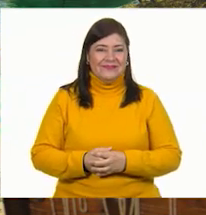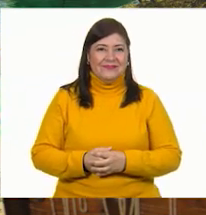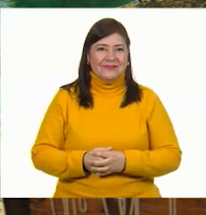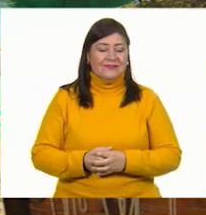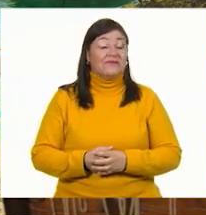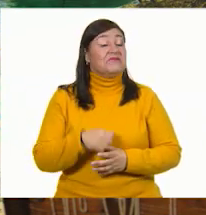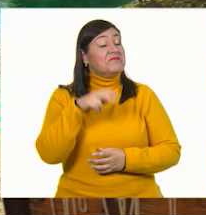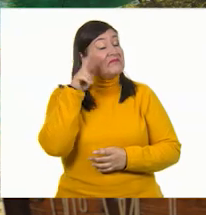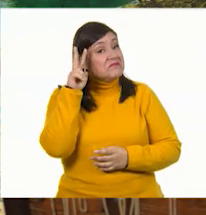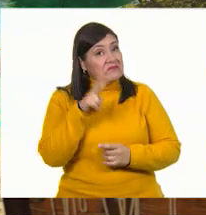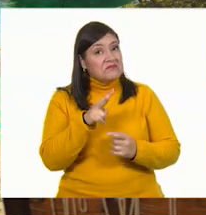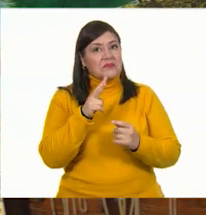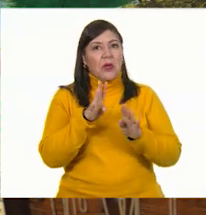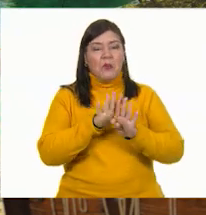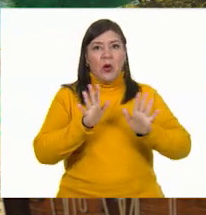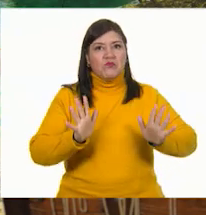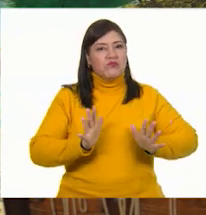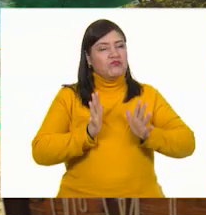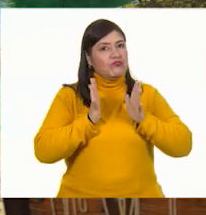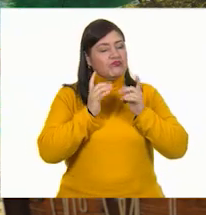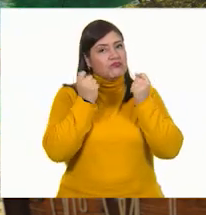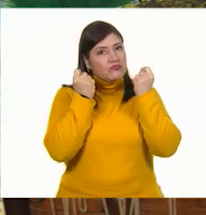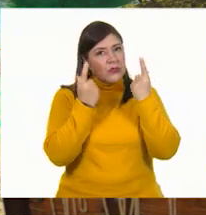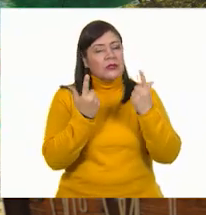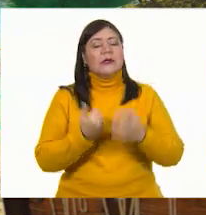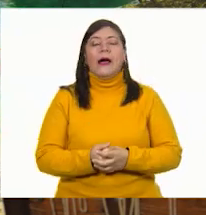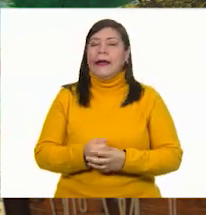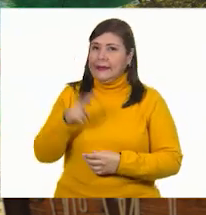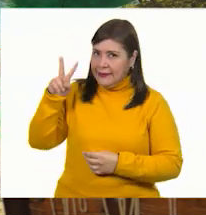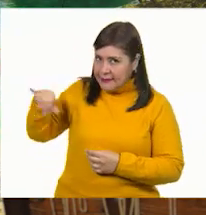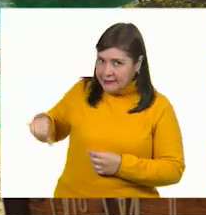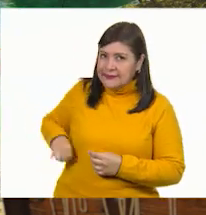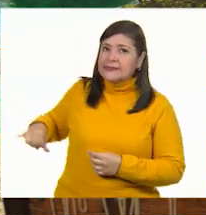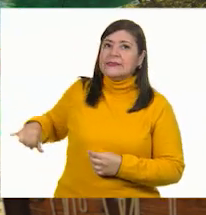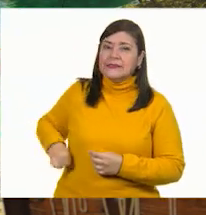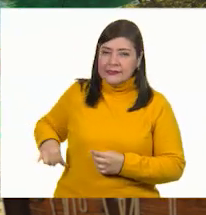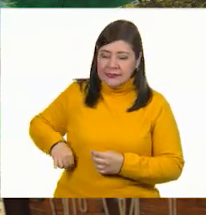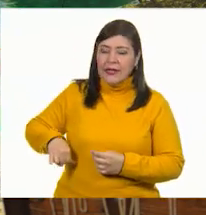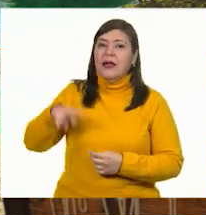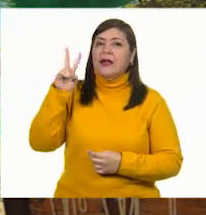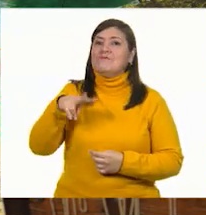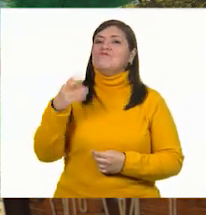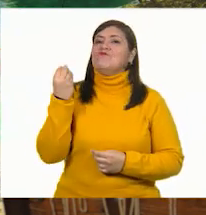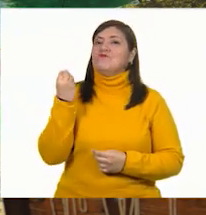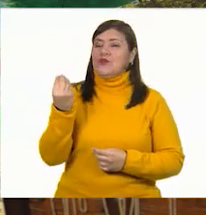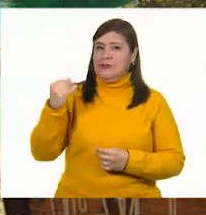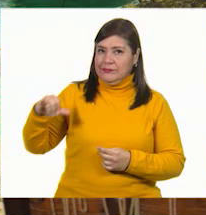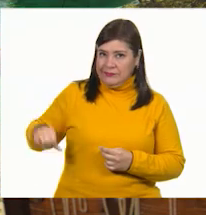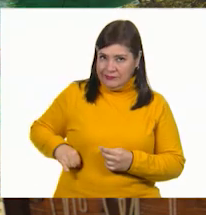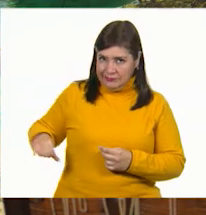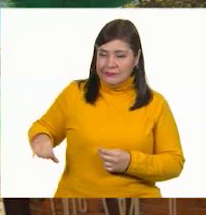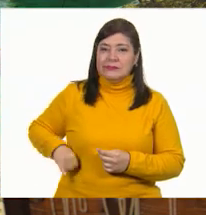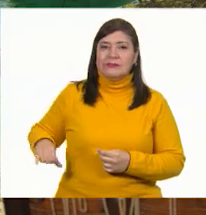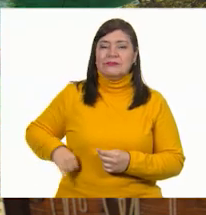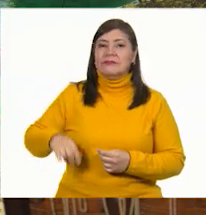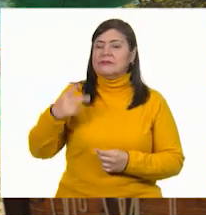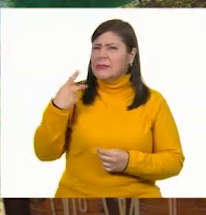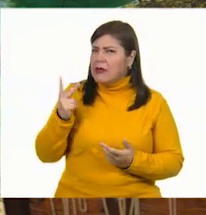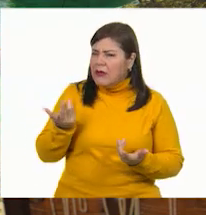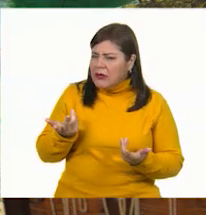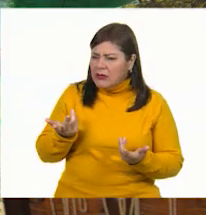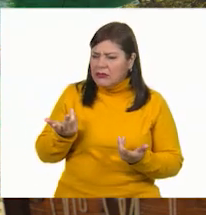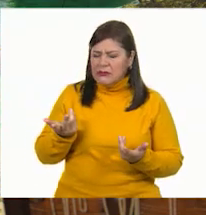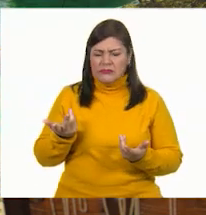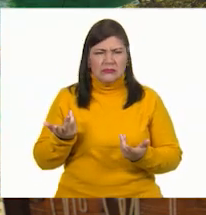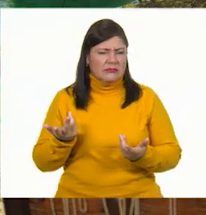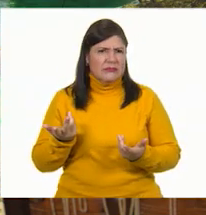Fue muy sorprendente. Interesante. Muy interesante. Pero aún